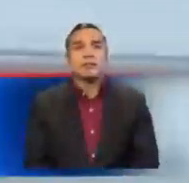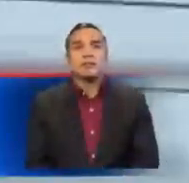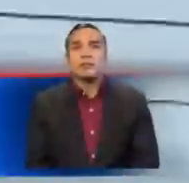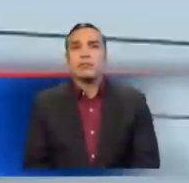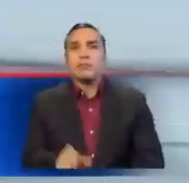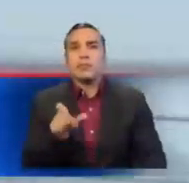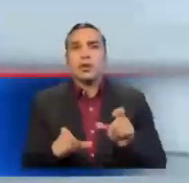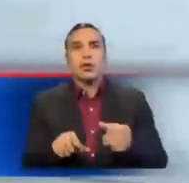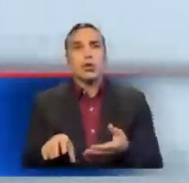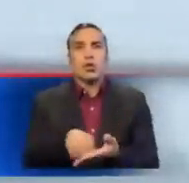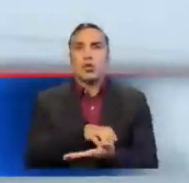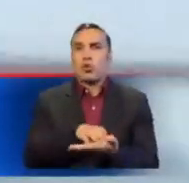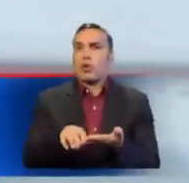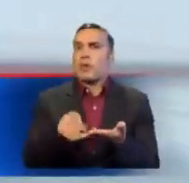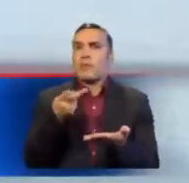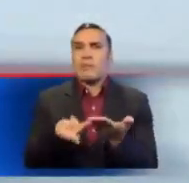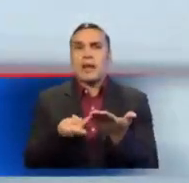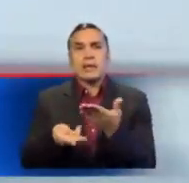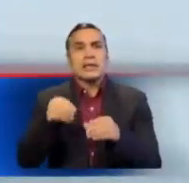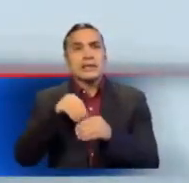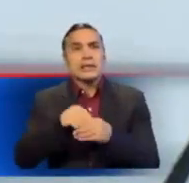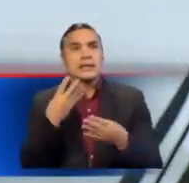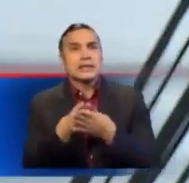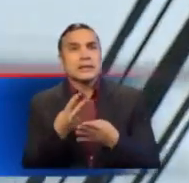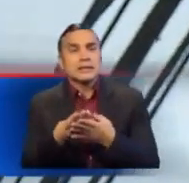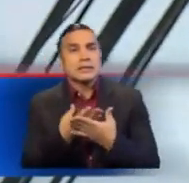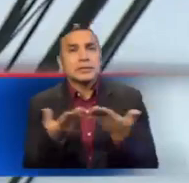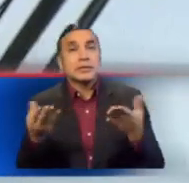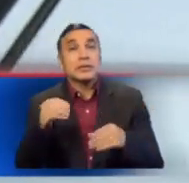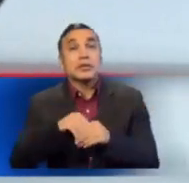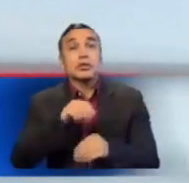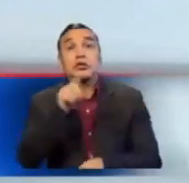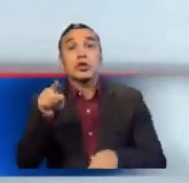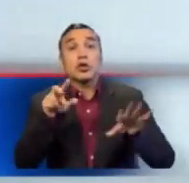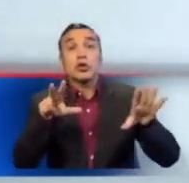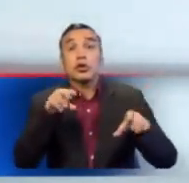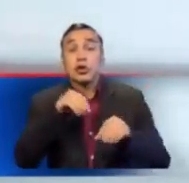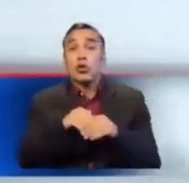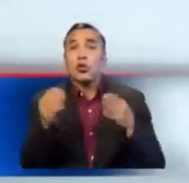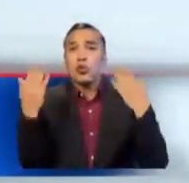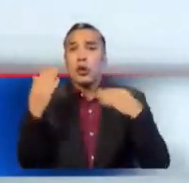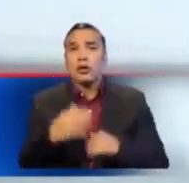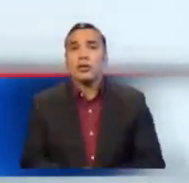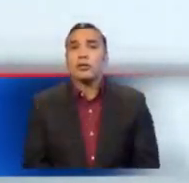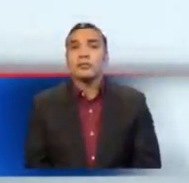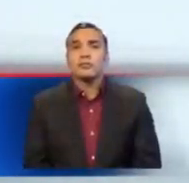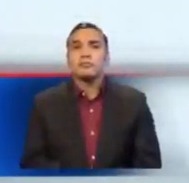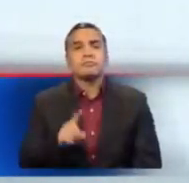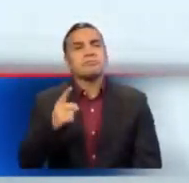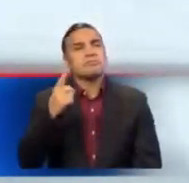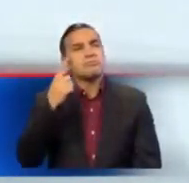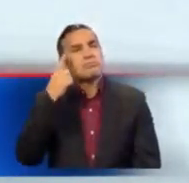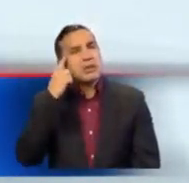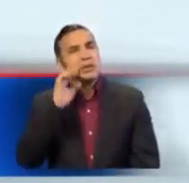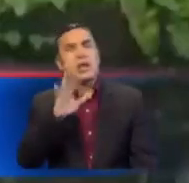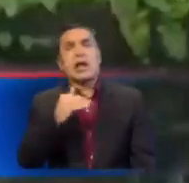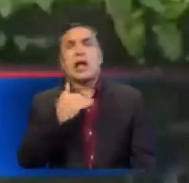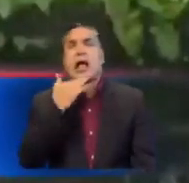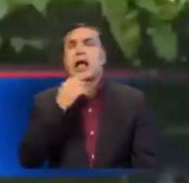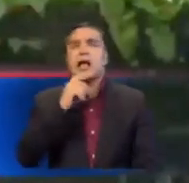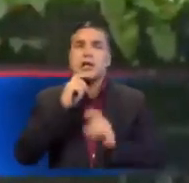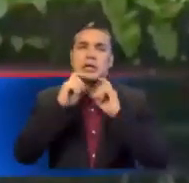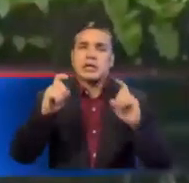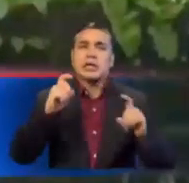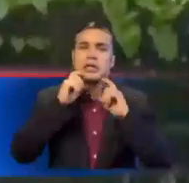incertidumbre crecía en el Centro de Privación de la Libertad de la Zona 8 en Guayaquil, donde lo que se pensaba que era una